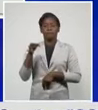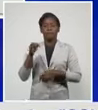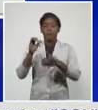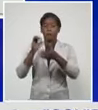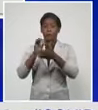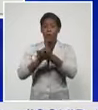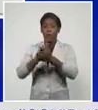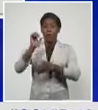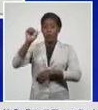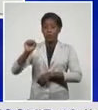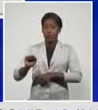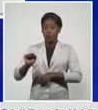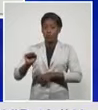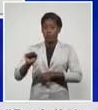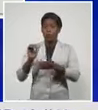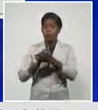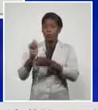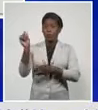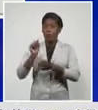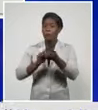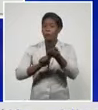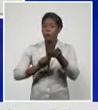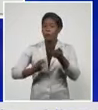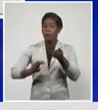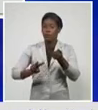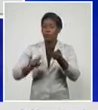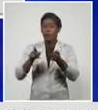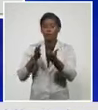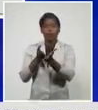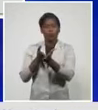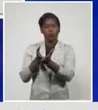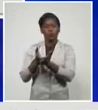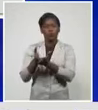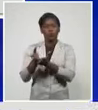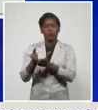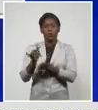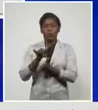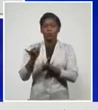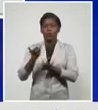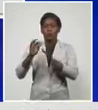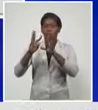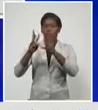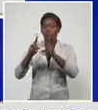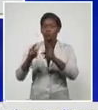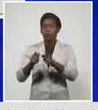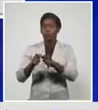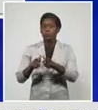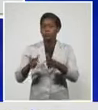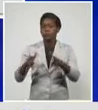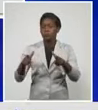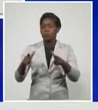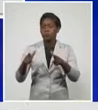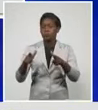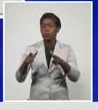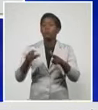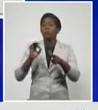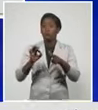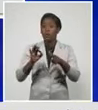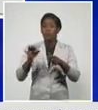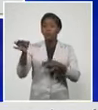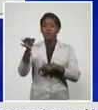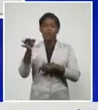en Mayabeque, que sí se mantiene con la tasa más elevada por municipio de nuestro